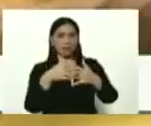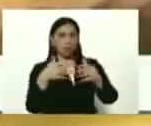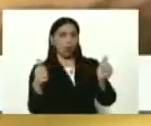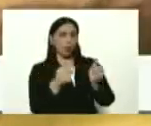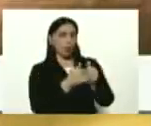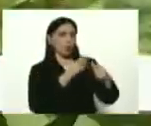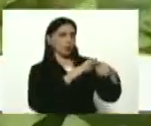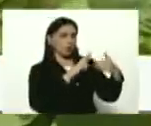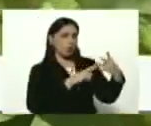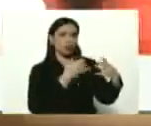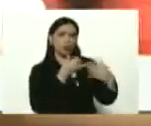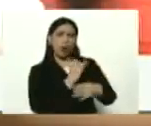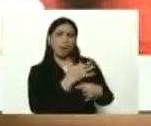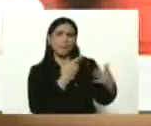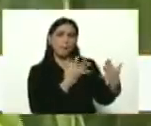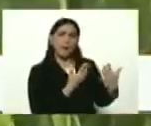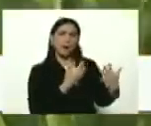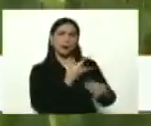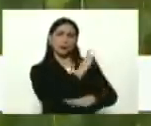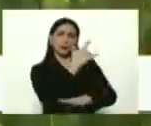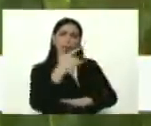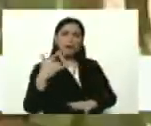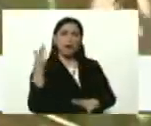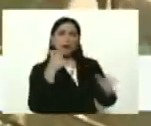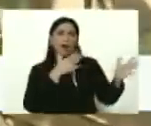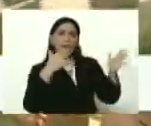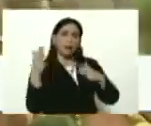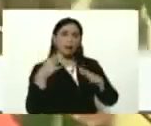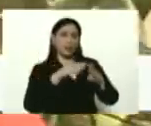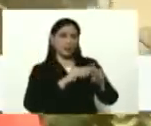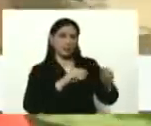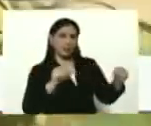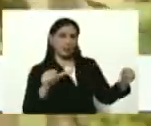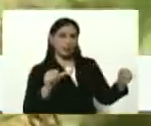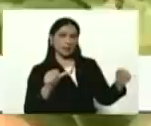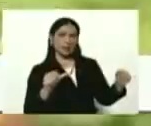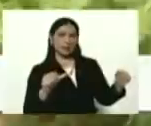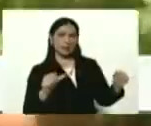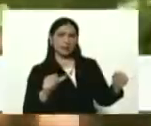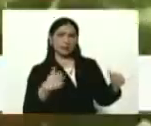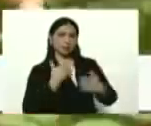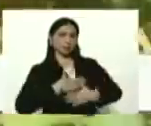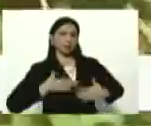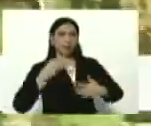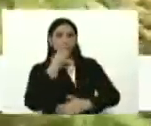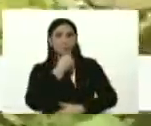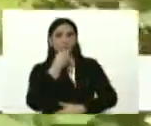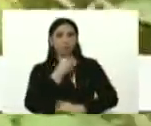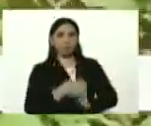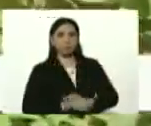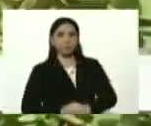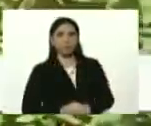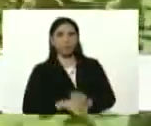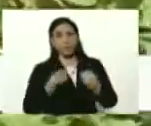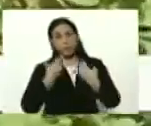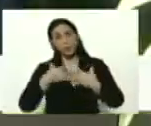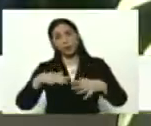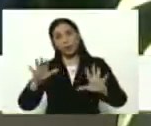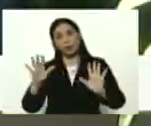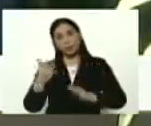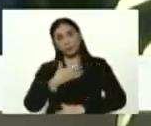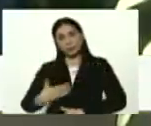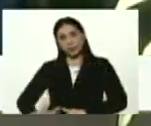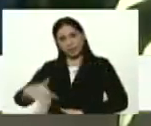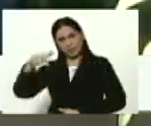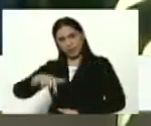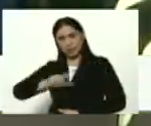a la mano, con las plantas, con el aire, con las tierras, con la sana alimentación. Bueno, presidente, desde acá,